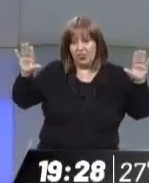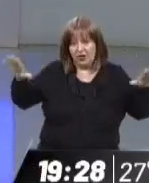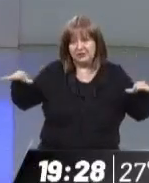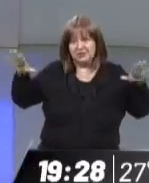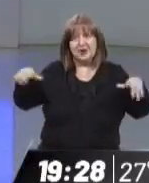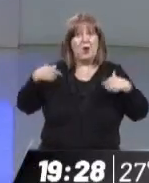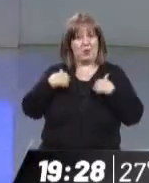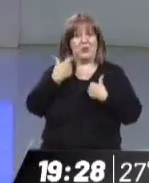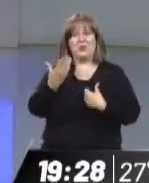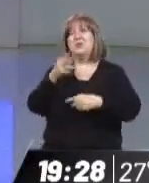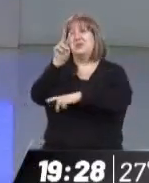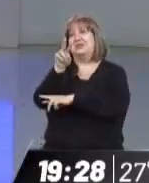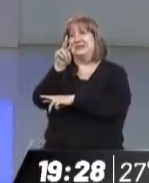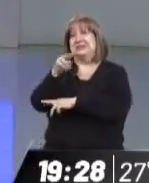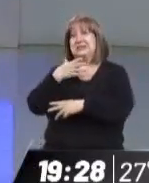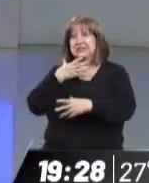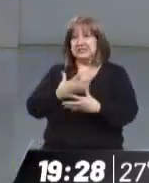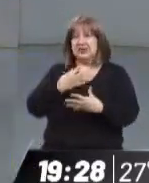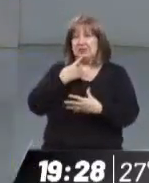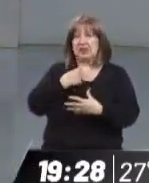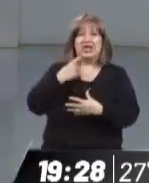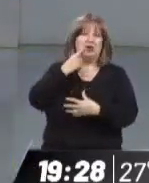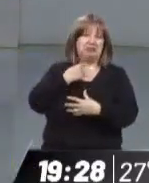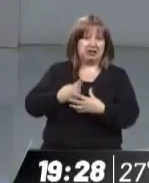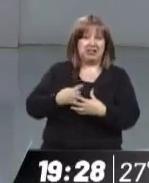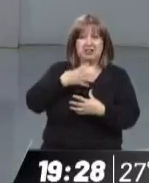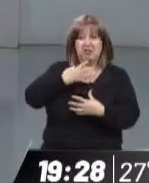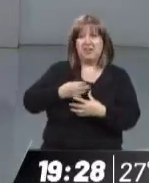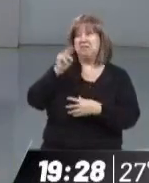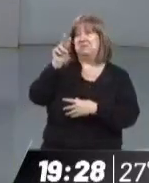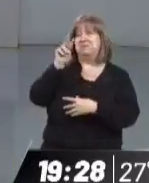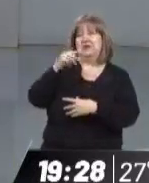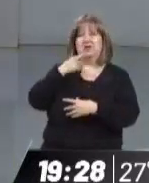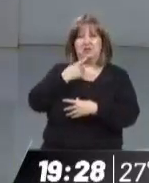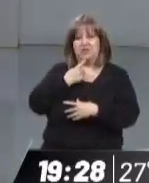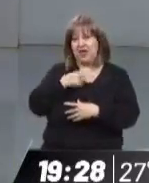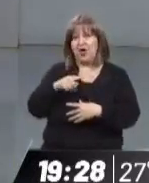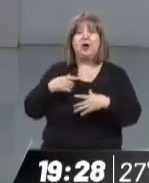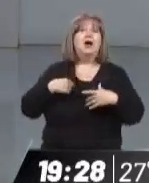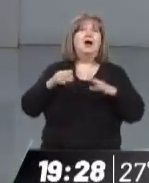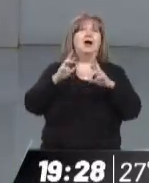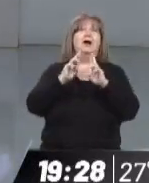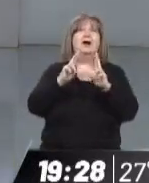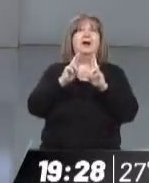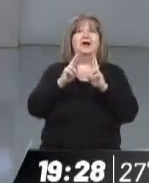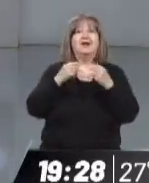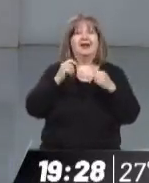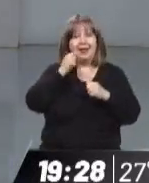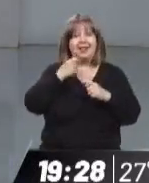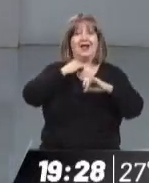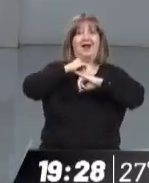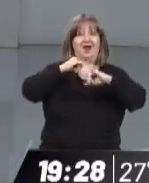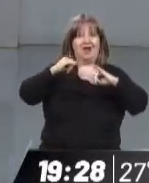ver el monumento de esta manera te deprime. Sí, aparte. Viste, es como que feo, la verdad que no es lindo. Así que buena noticia que llegó esta restauración y, como